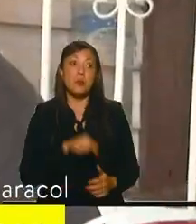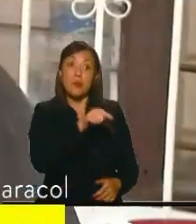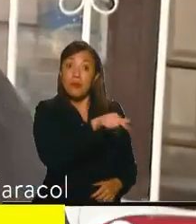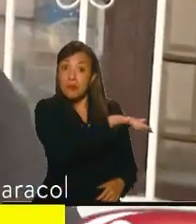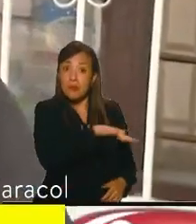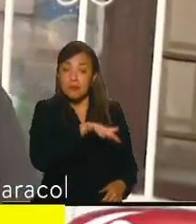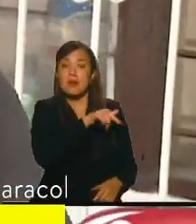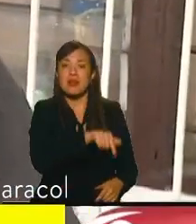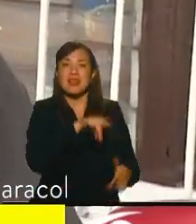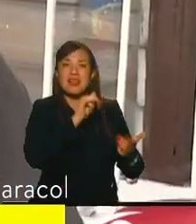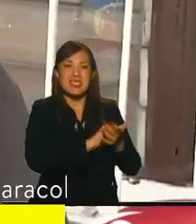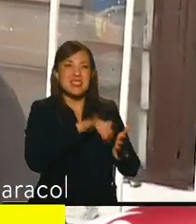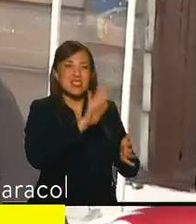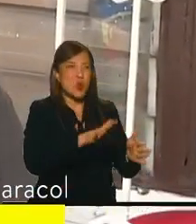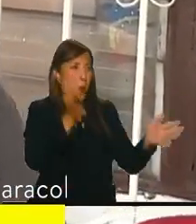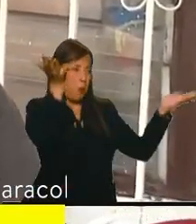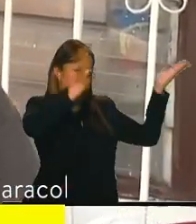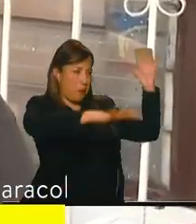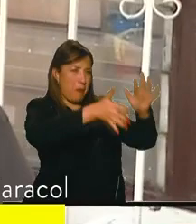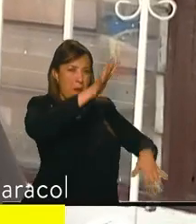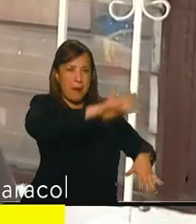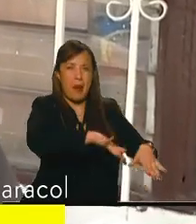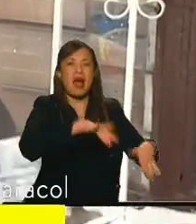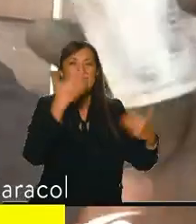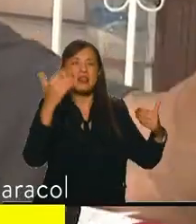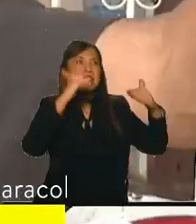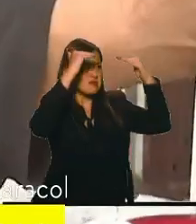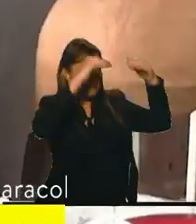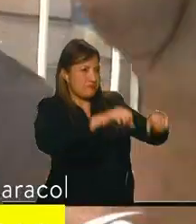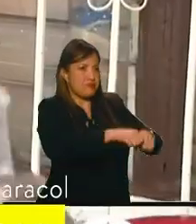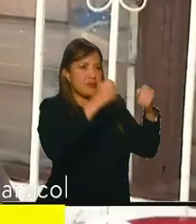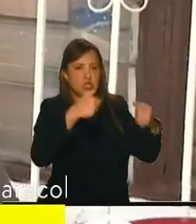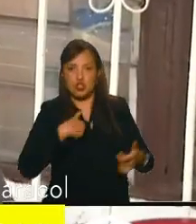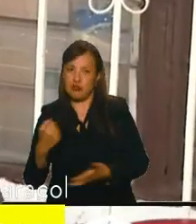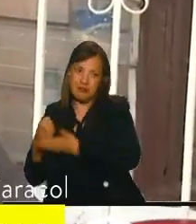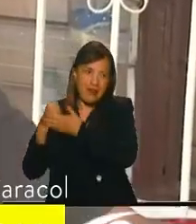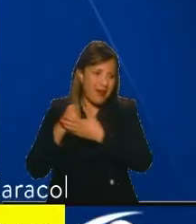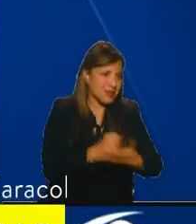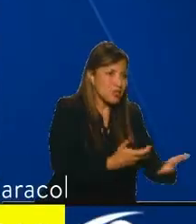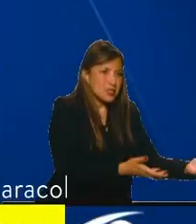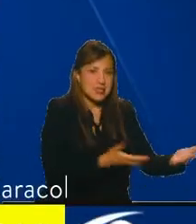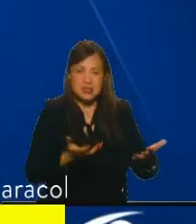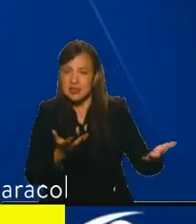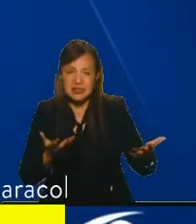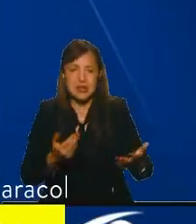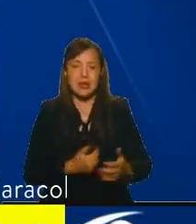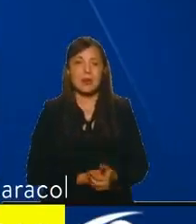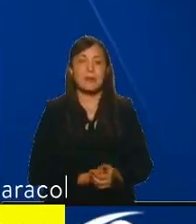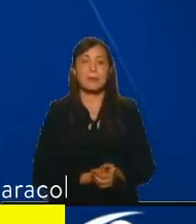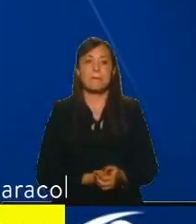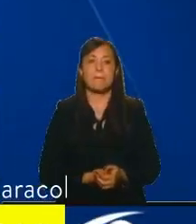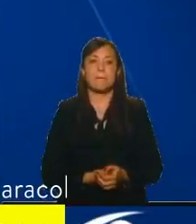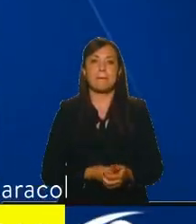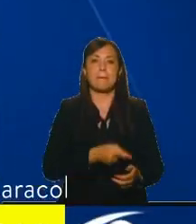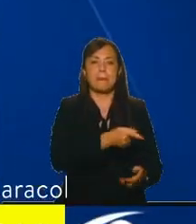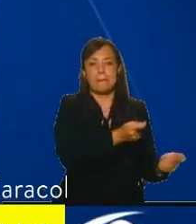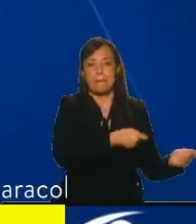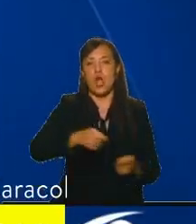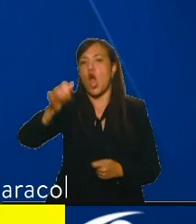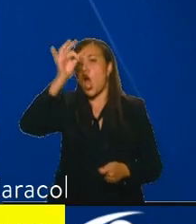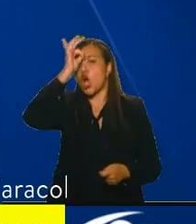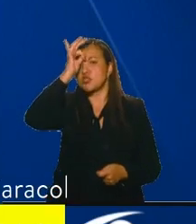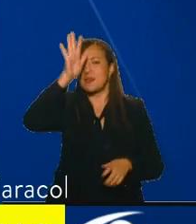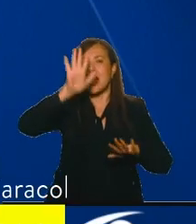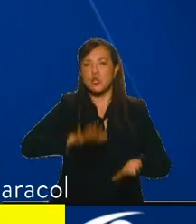el escombro, caído, estaban reventados los niños, yo lo cogí al auxiliario y dije, pa, en Hospital General de aquí